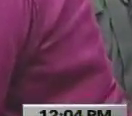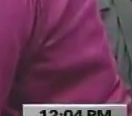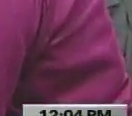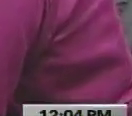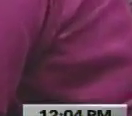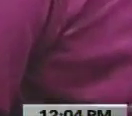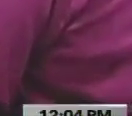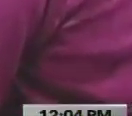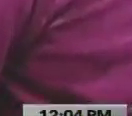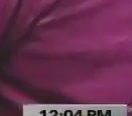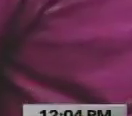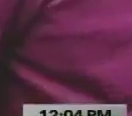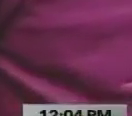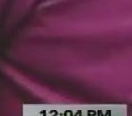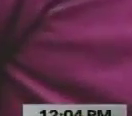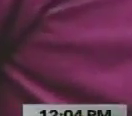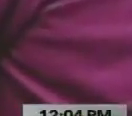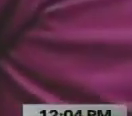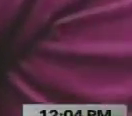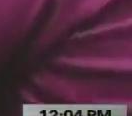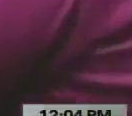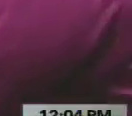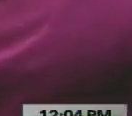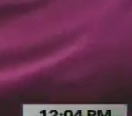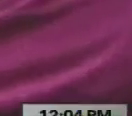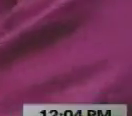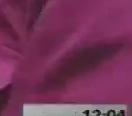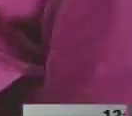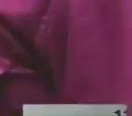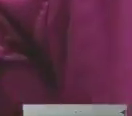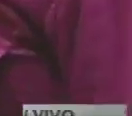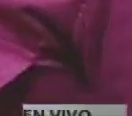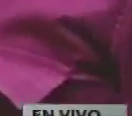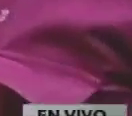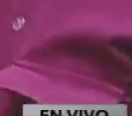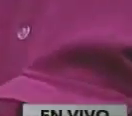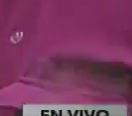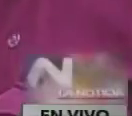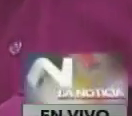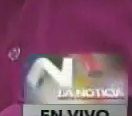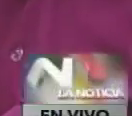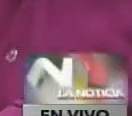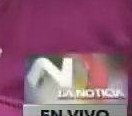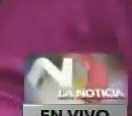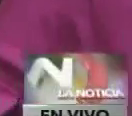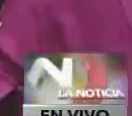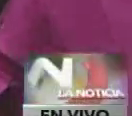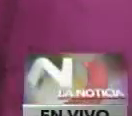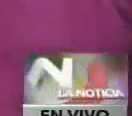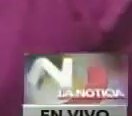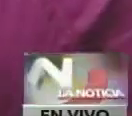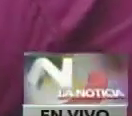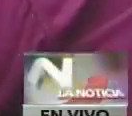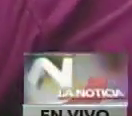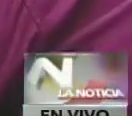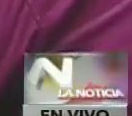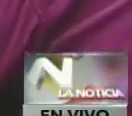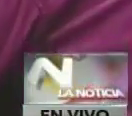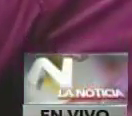de Caracas. Ana Rosa García con el reporte. Dale un pelito más de volumen a esto, please. Un pelito más de volumen a